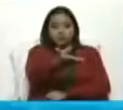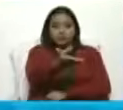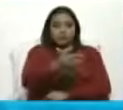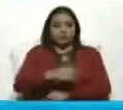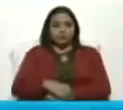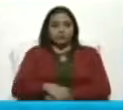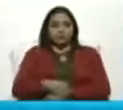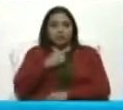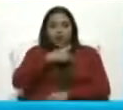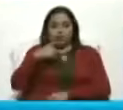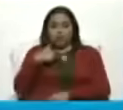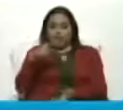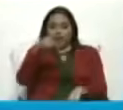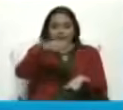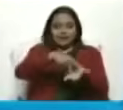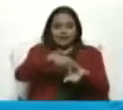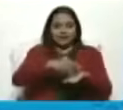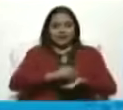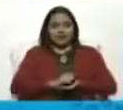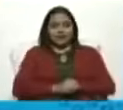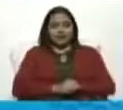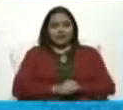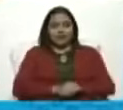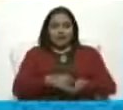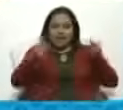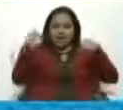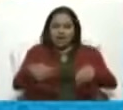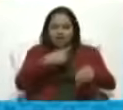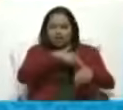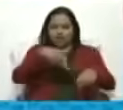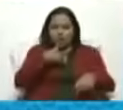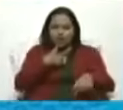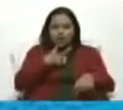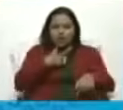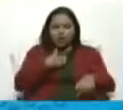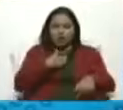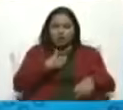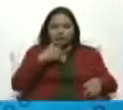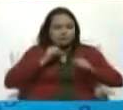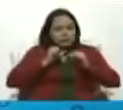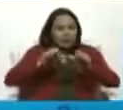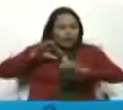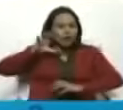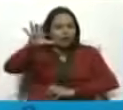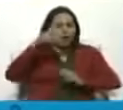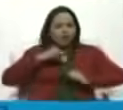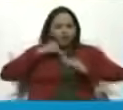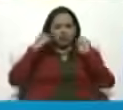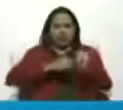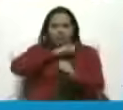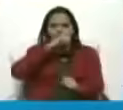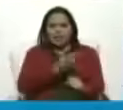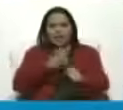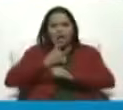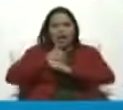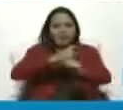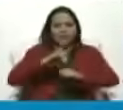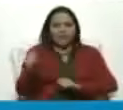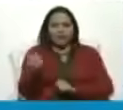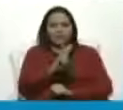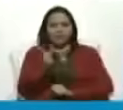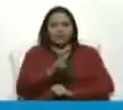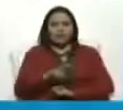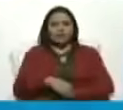Aquí estamos. Aquí estamos los patriotas, los valientes, los que amamos a Venezuela.